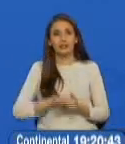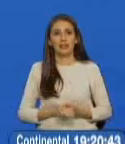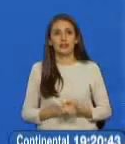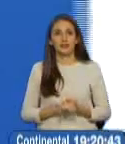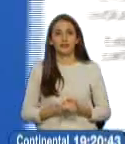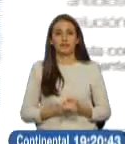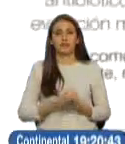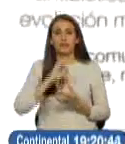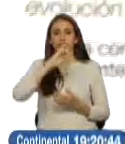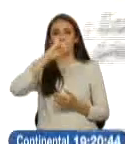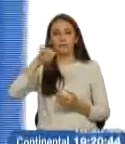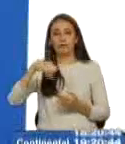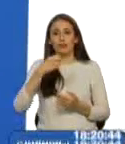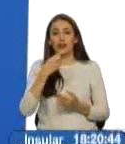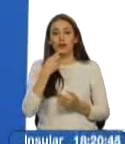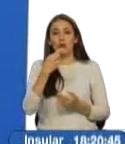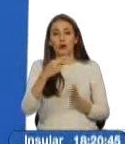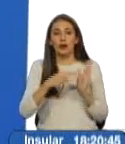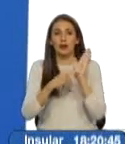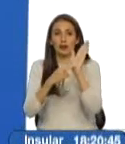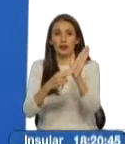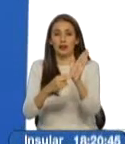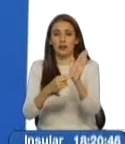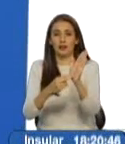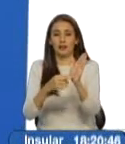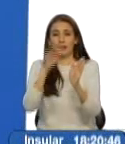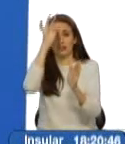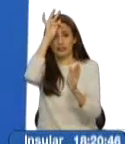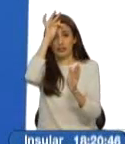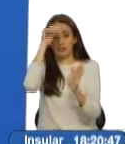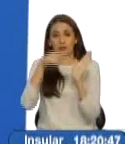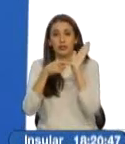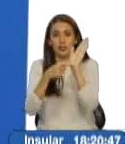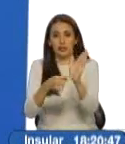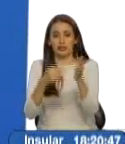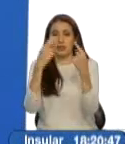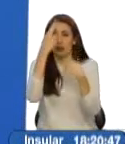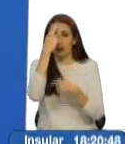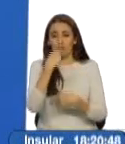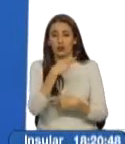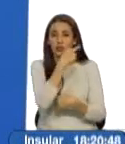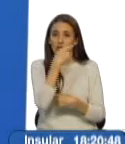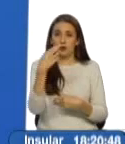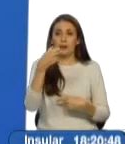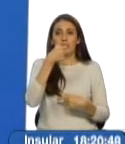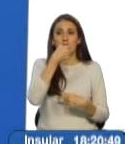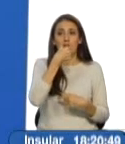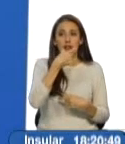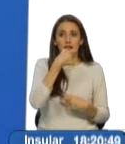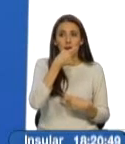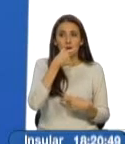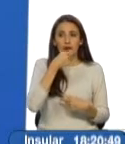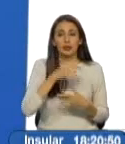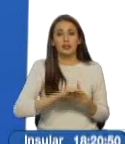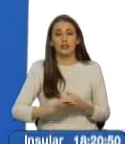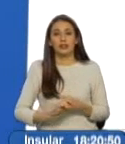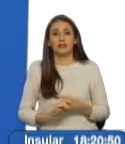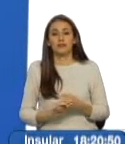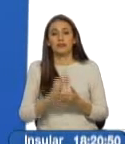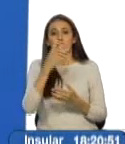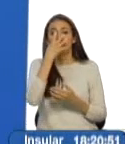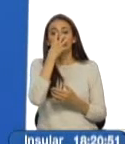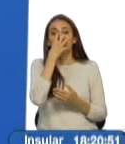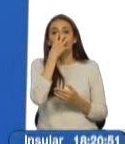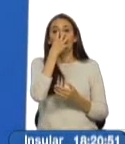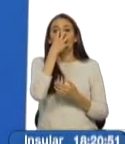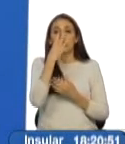jueves, la Casa de Salud emitió un comunicado en donde señala que desde su ingreso recibió tratamiento basado en antibióticos y fisioterapia respiratoria y